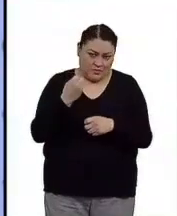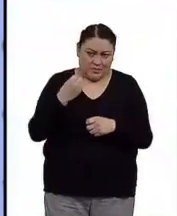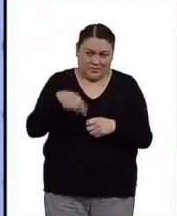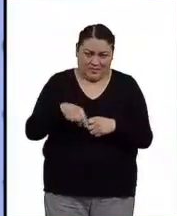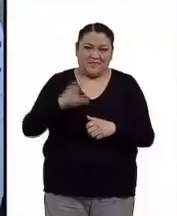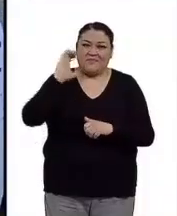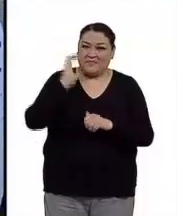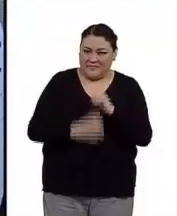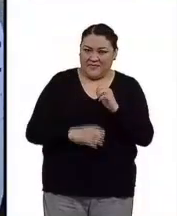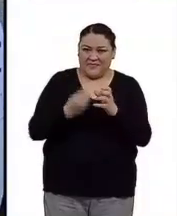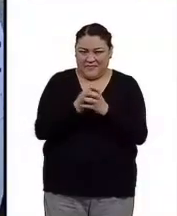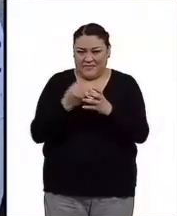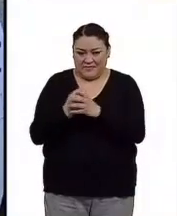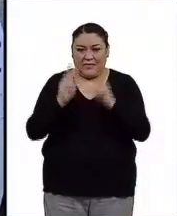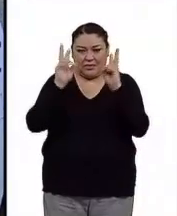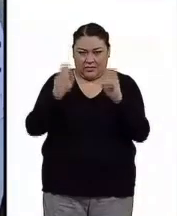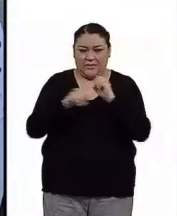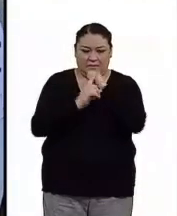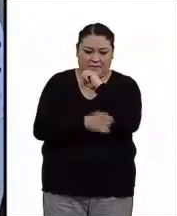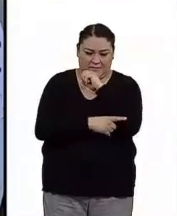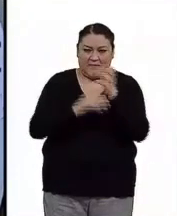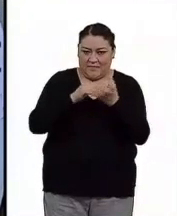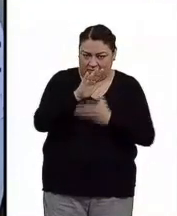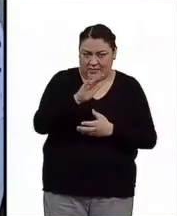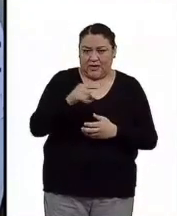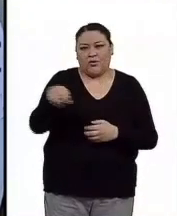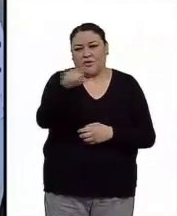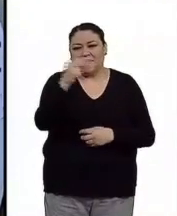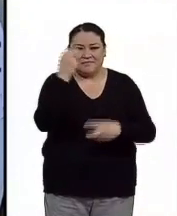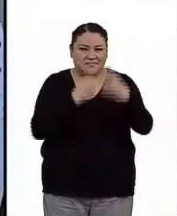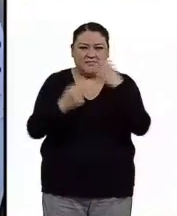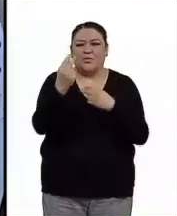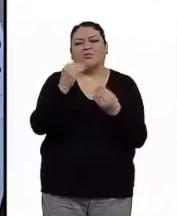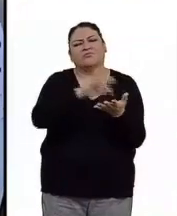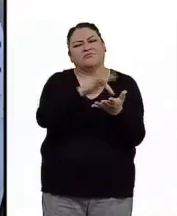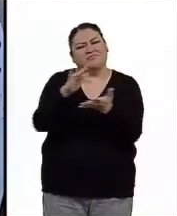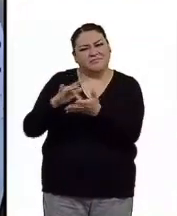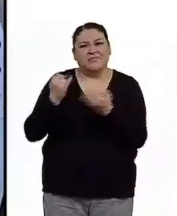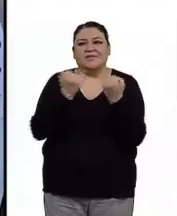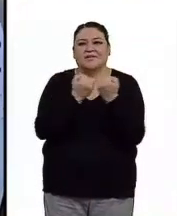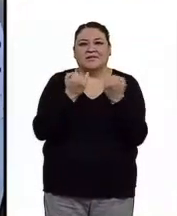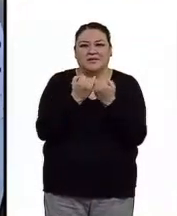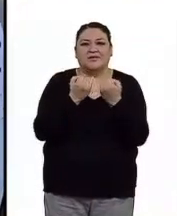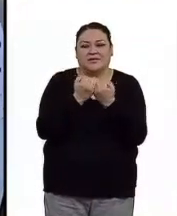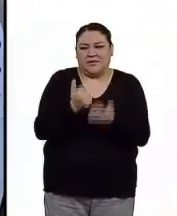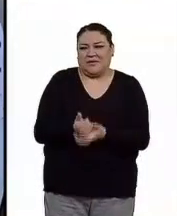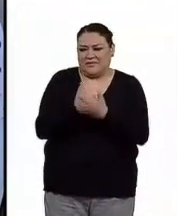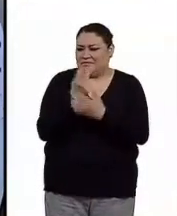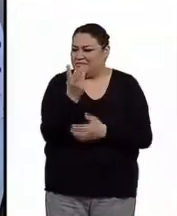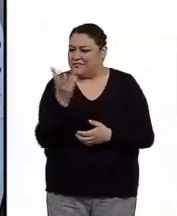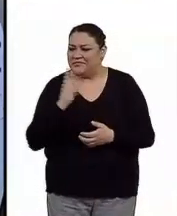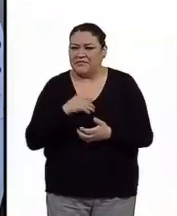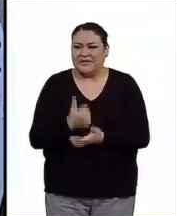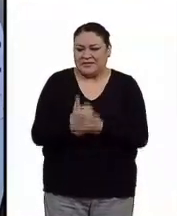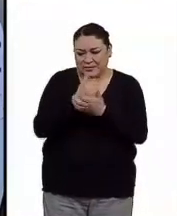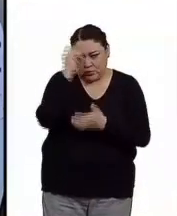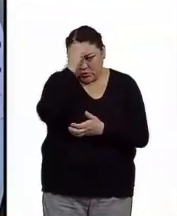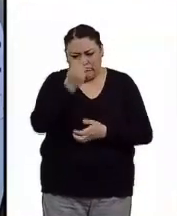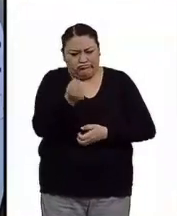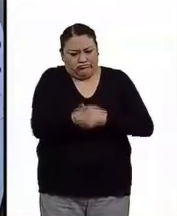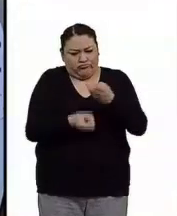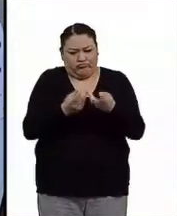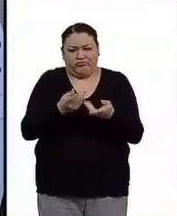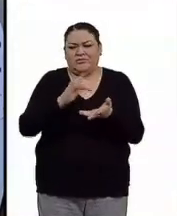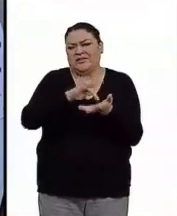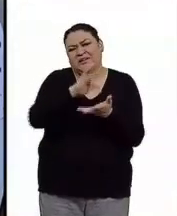programa de despido por embarazo. Agradecemos a usted por acompañarnos. Agradezco muchísimo a las tres sus valiosísimas